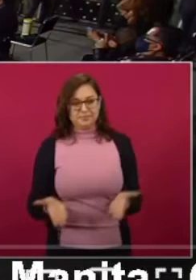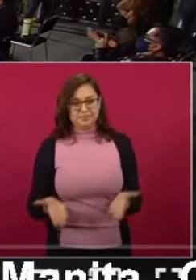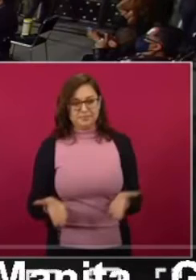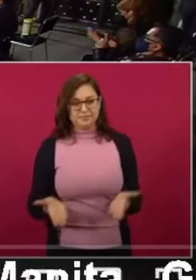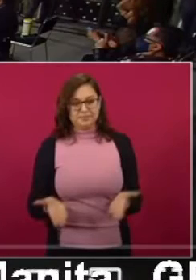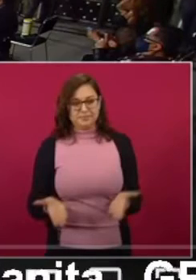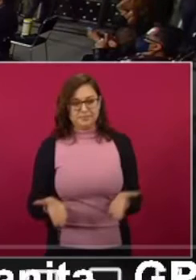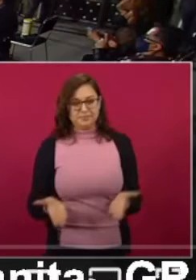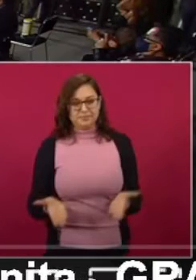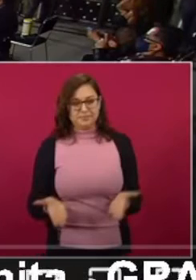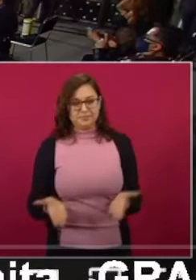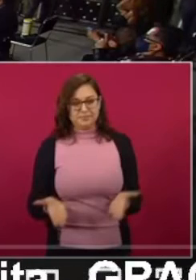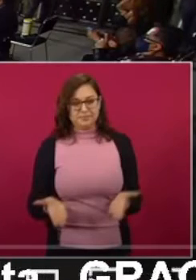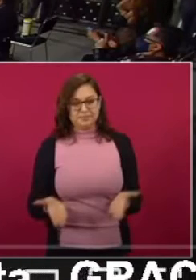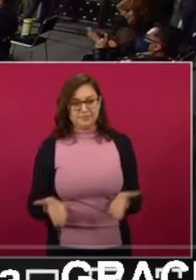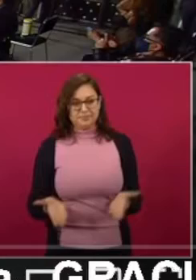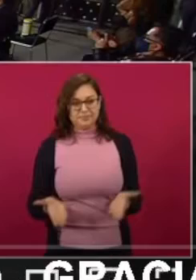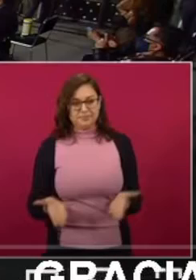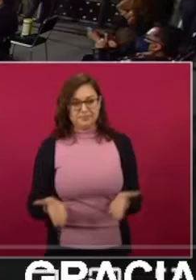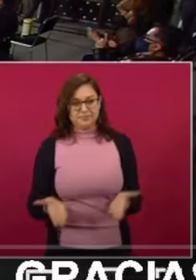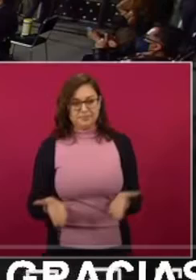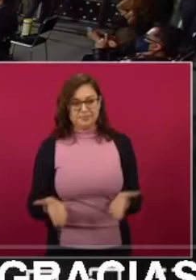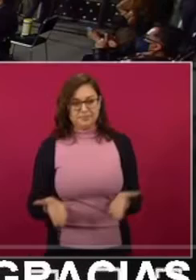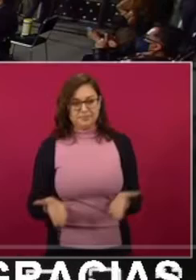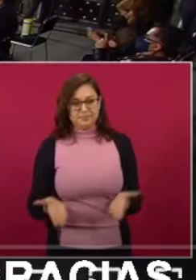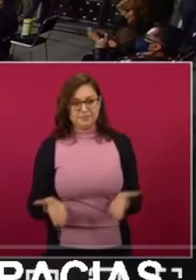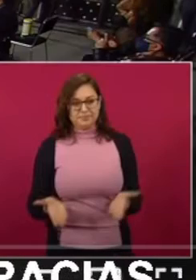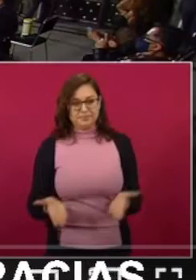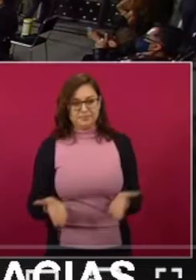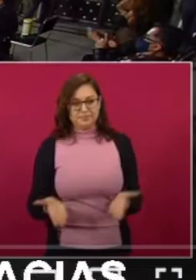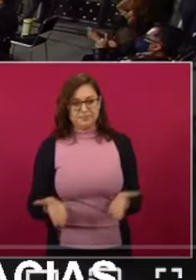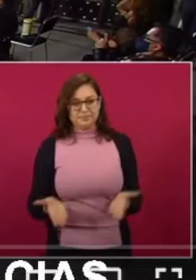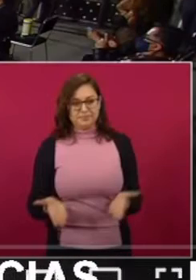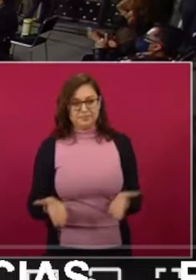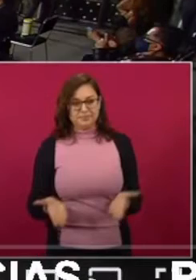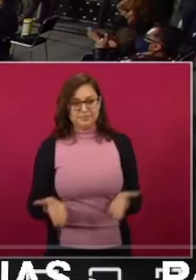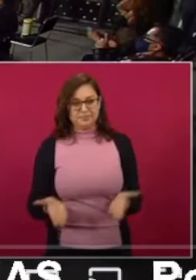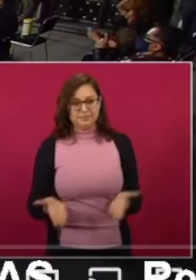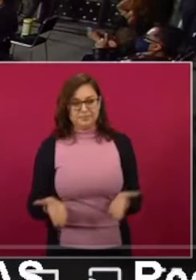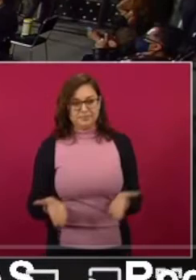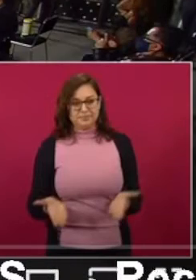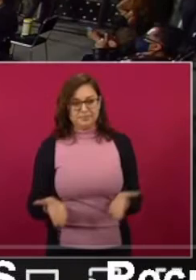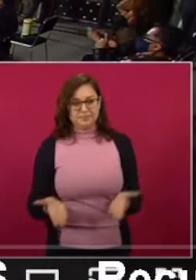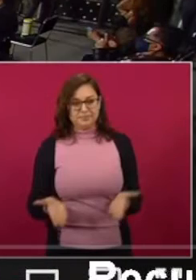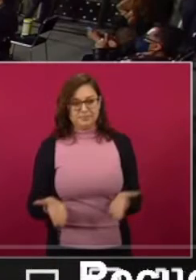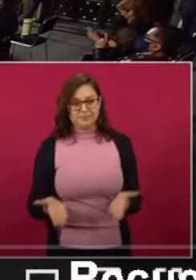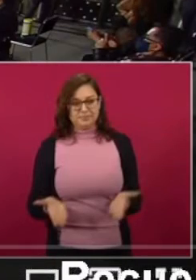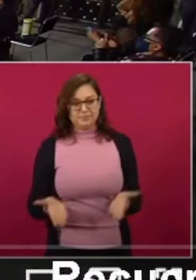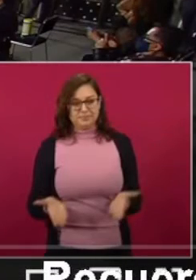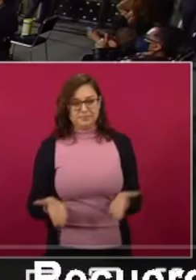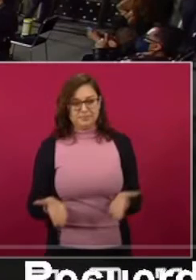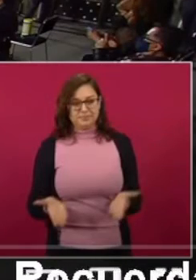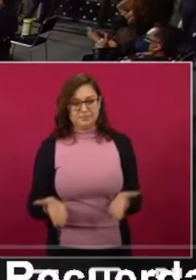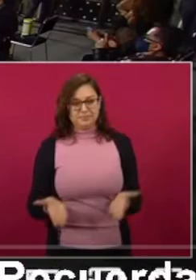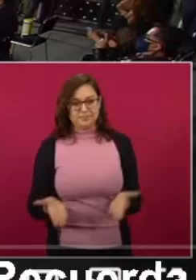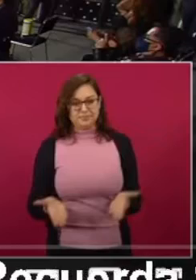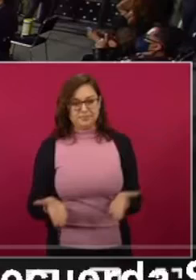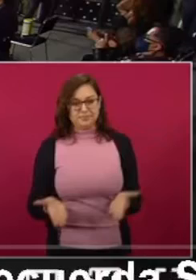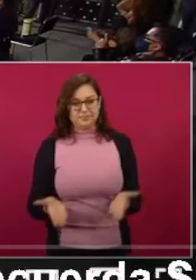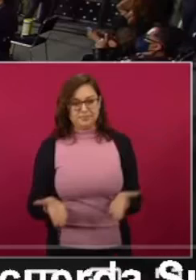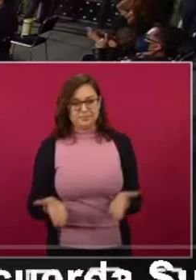amigos porque ese su forma de actuar yo nada más quisiera ver